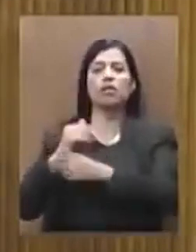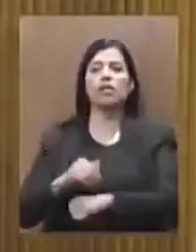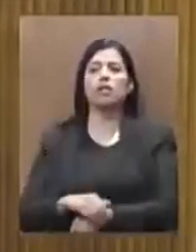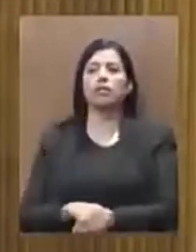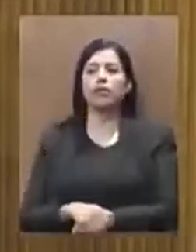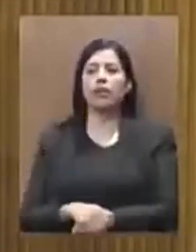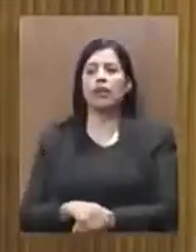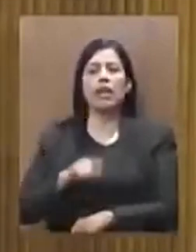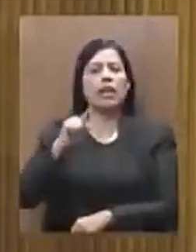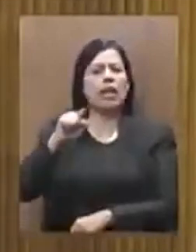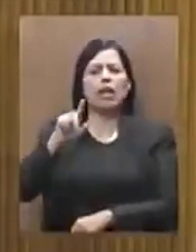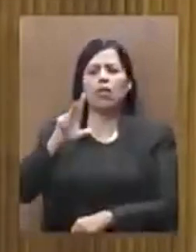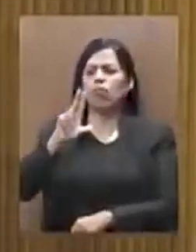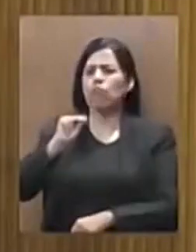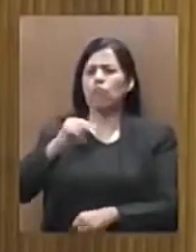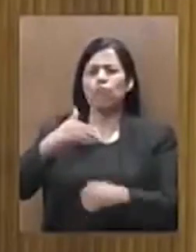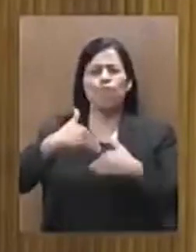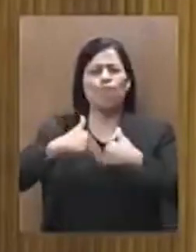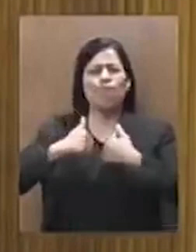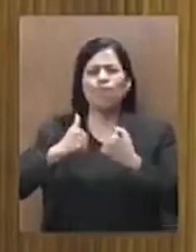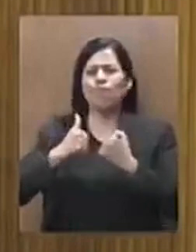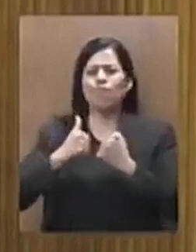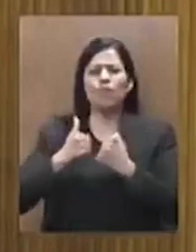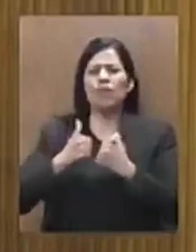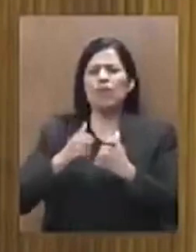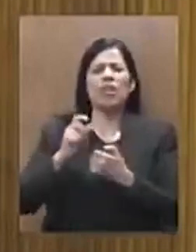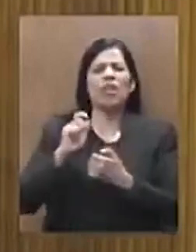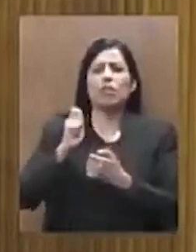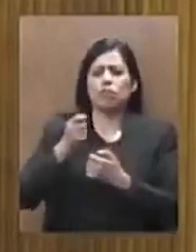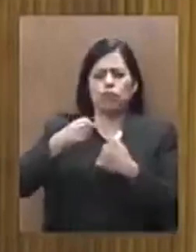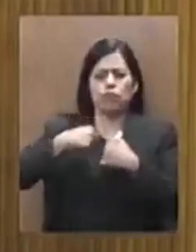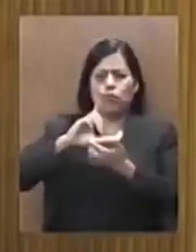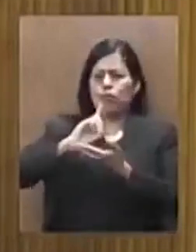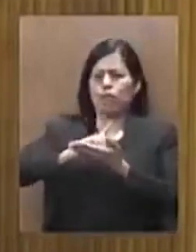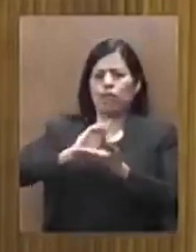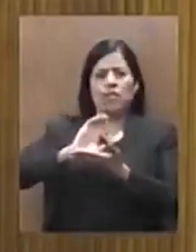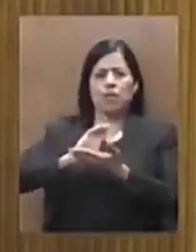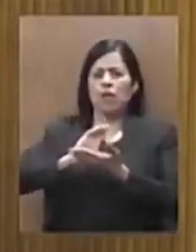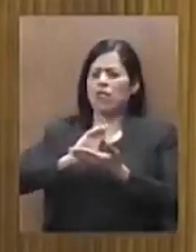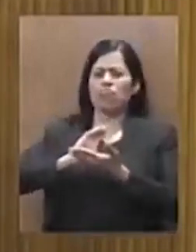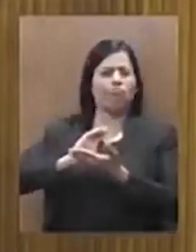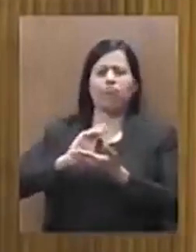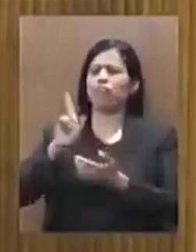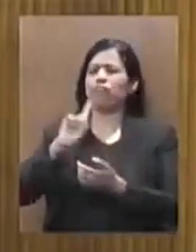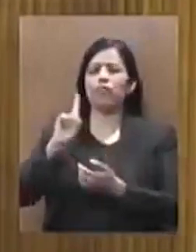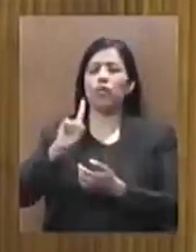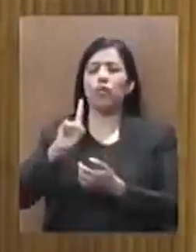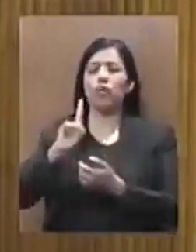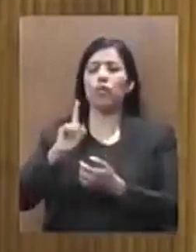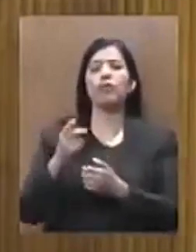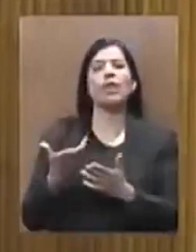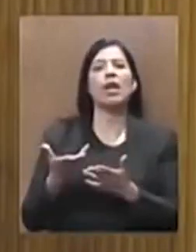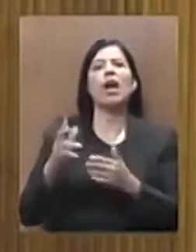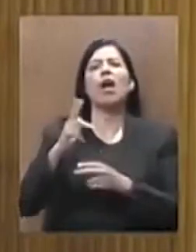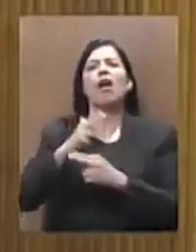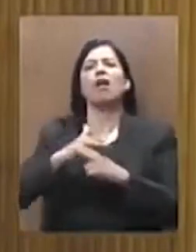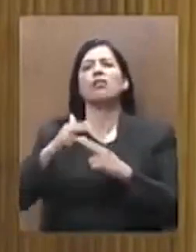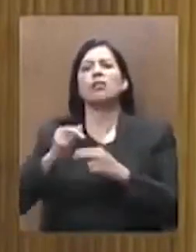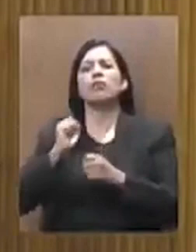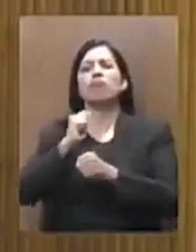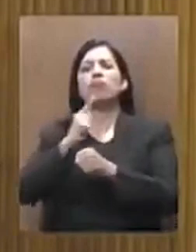manifiesta que él no es consciente de su condición hasta el momento en que está reunido por poner un ejemplo